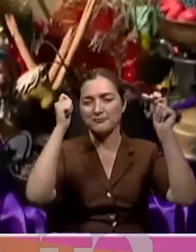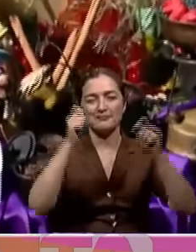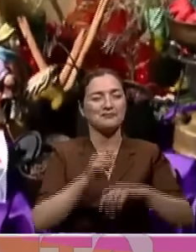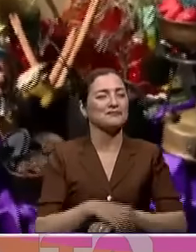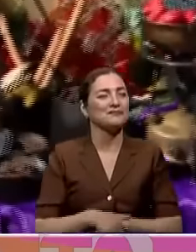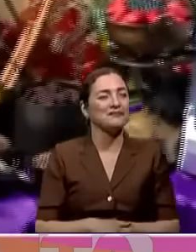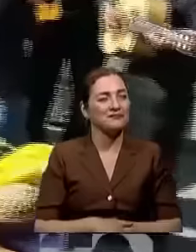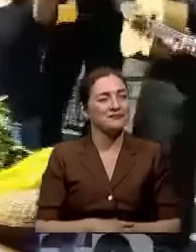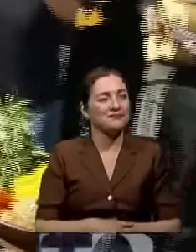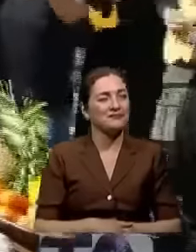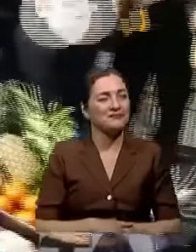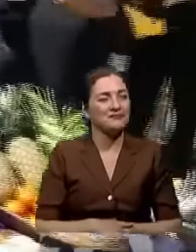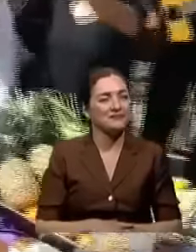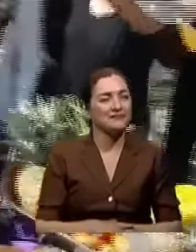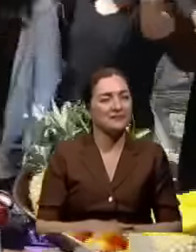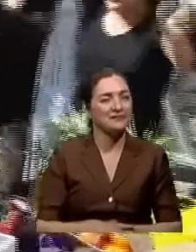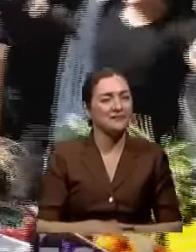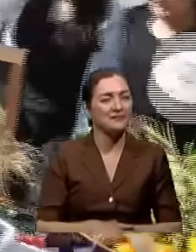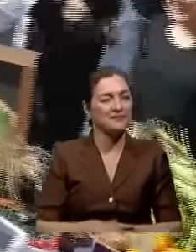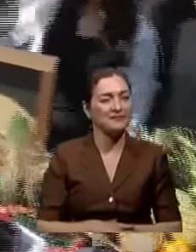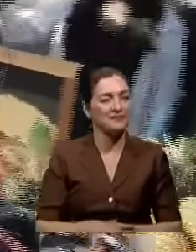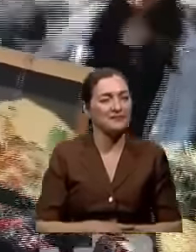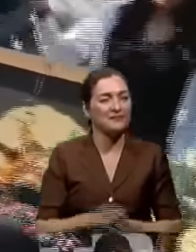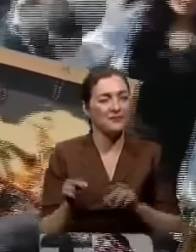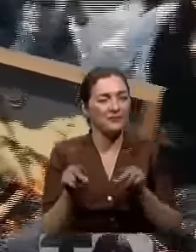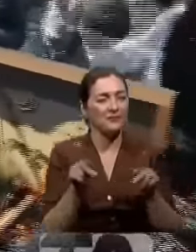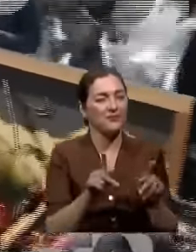Y bueno, estamos listos.